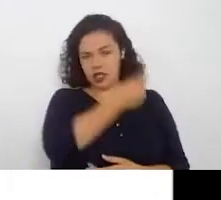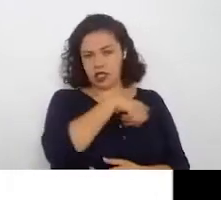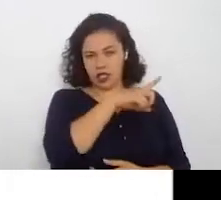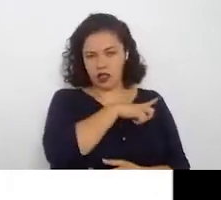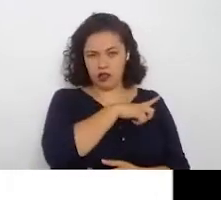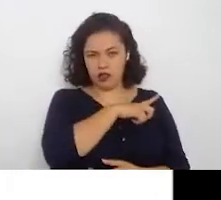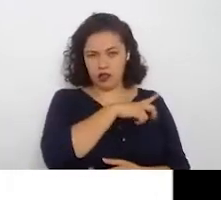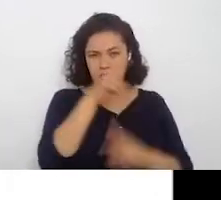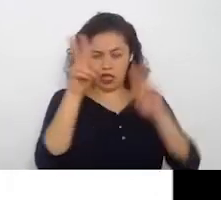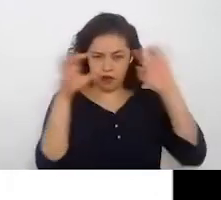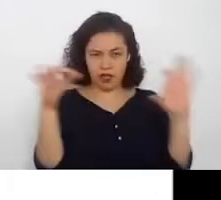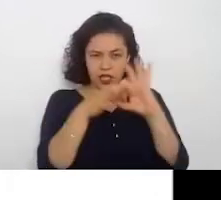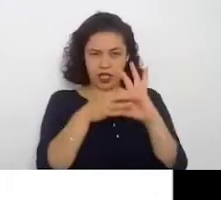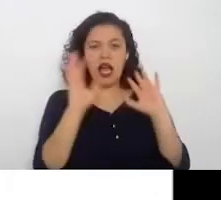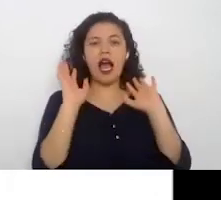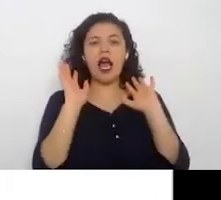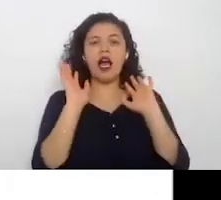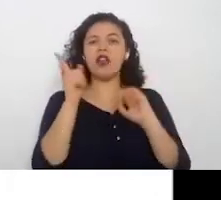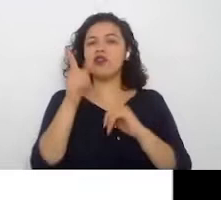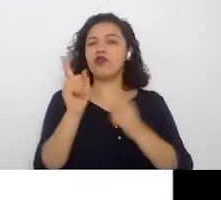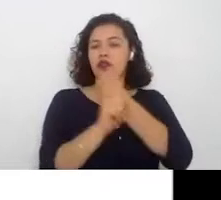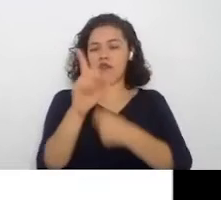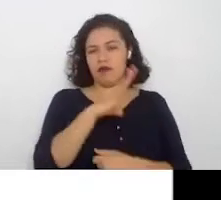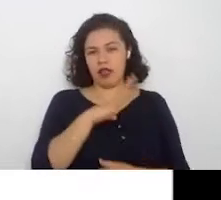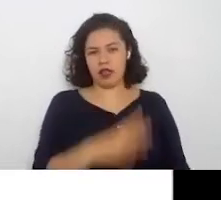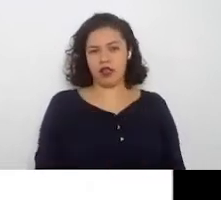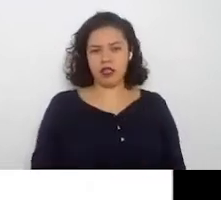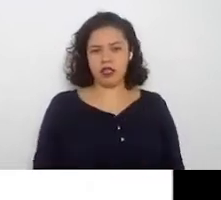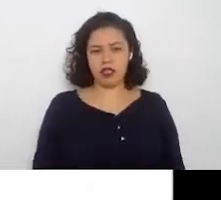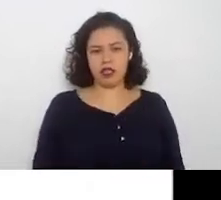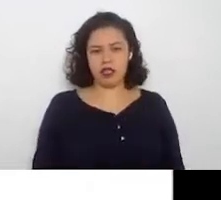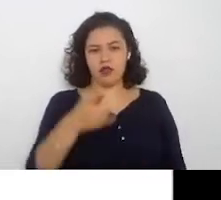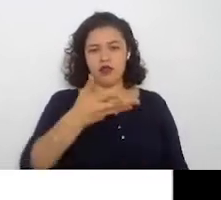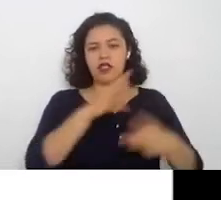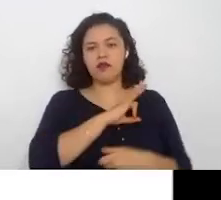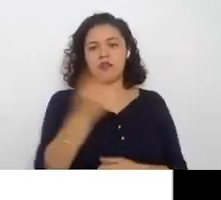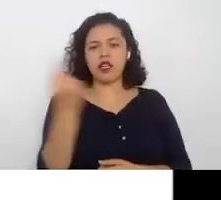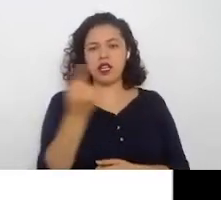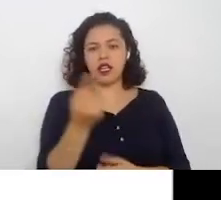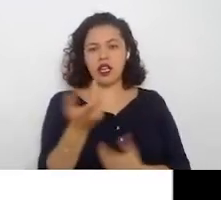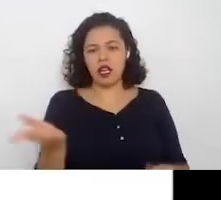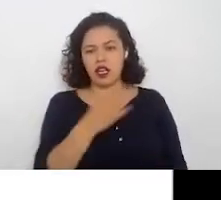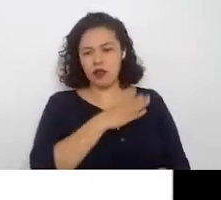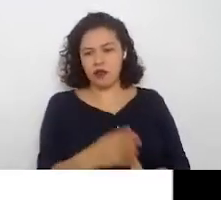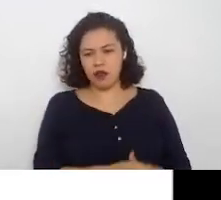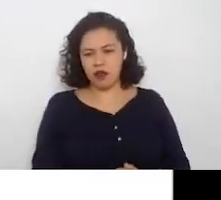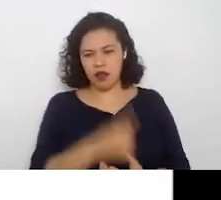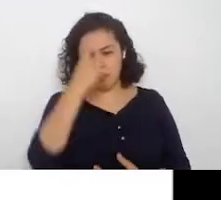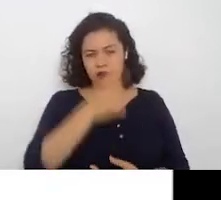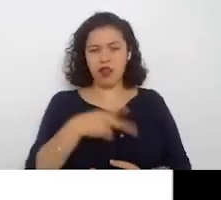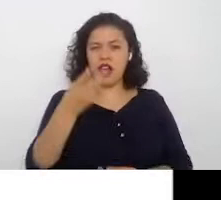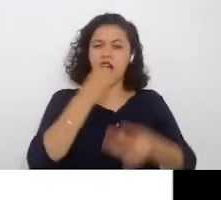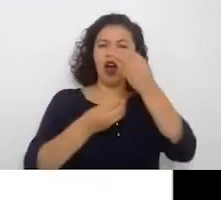tú ya tuviste problemas, ¿sí? ¿Qué es lo que puedes hacer? Dices, Bueno, pero es que es para desparasitar a